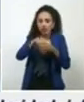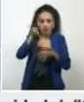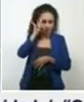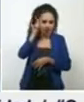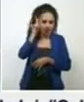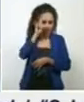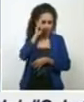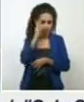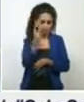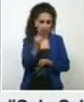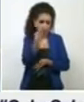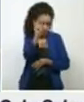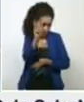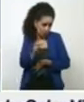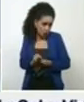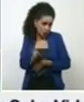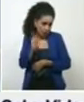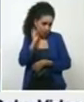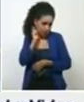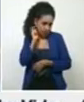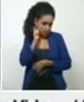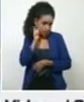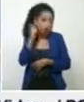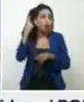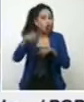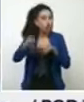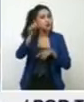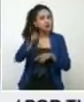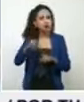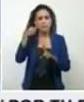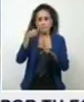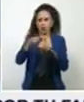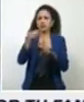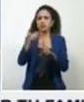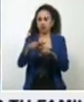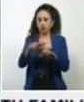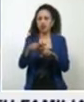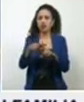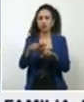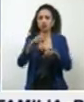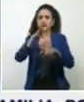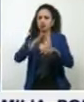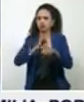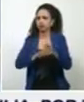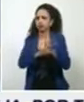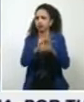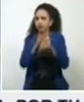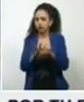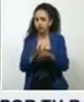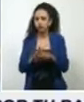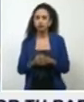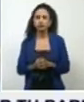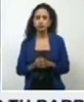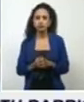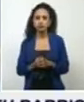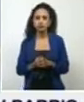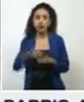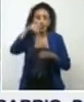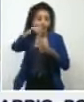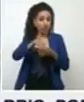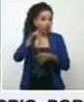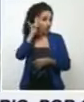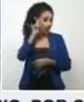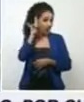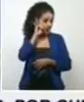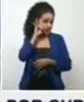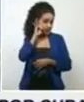La otra dio positivo a la presencia del virus en la leche. Reitero,